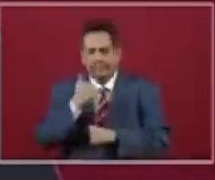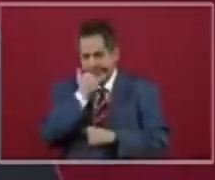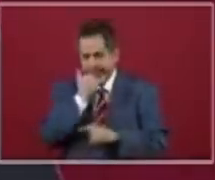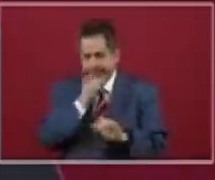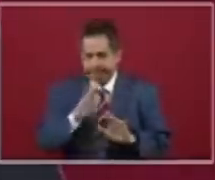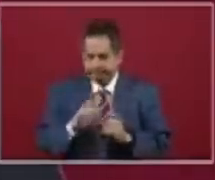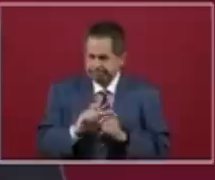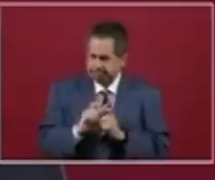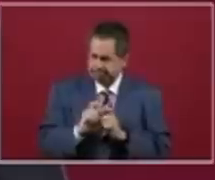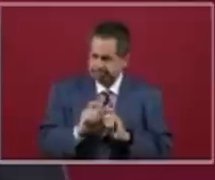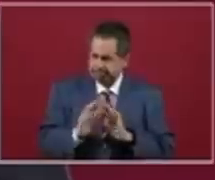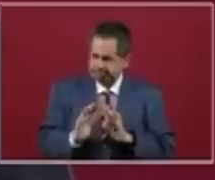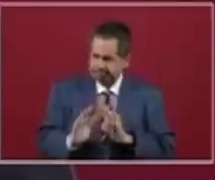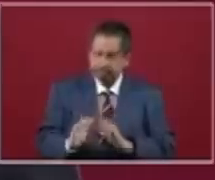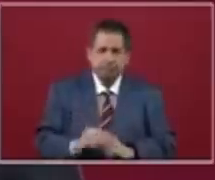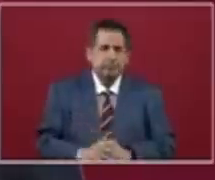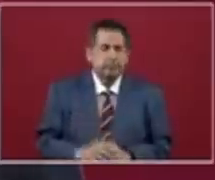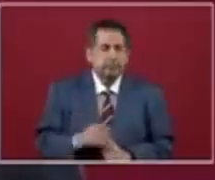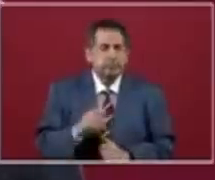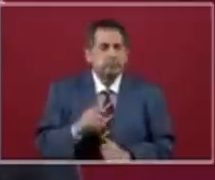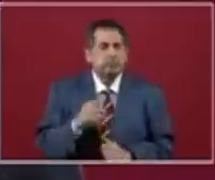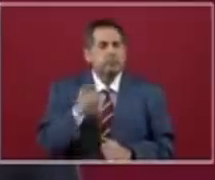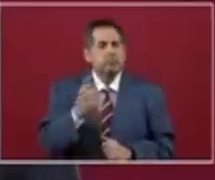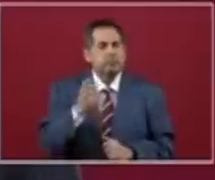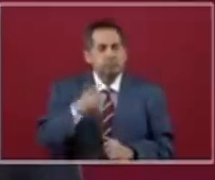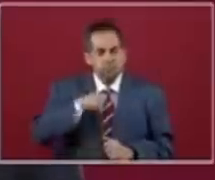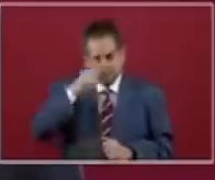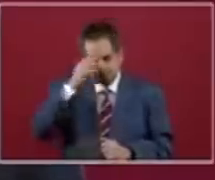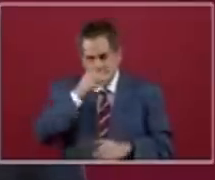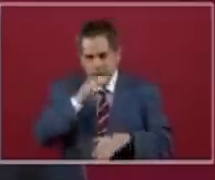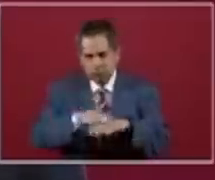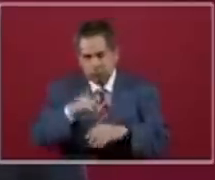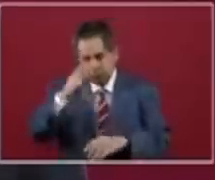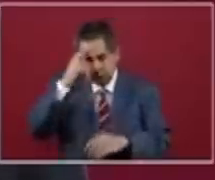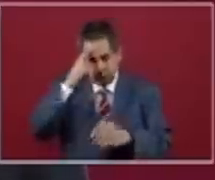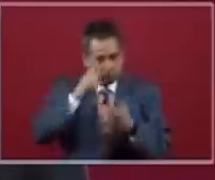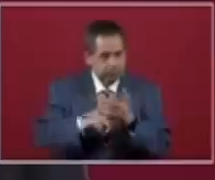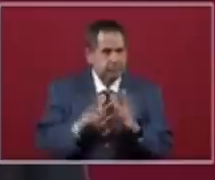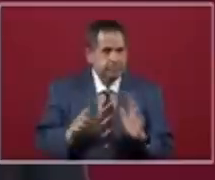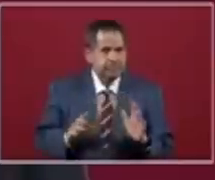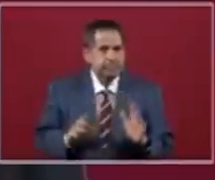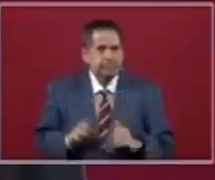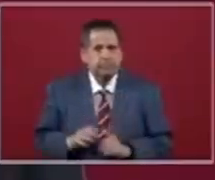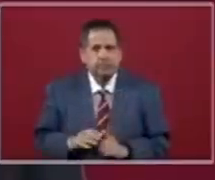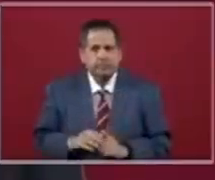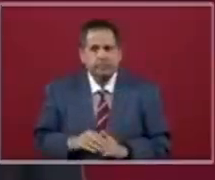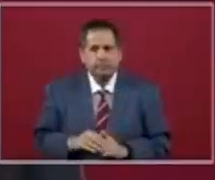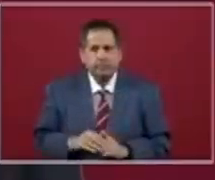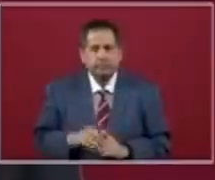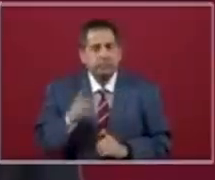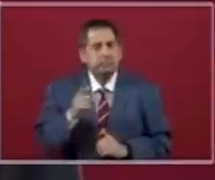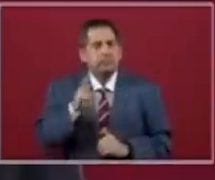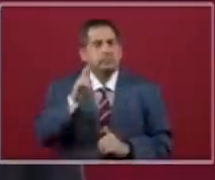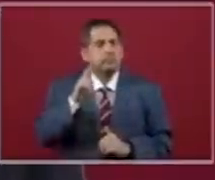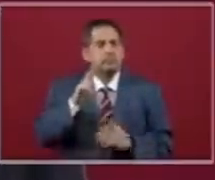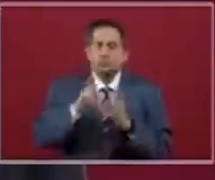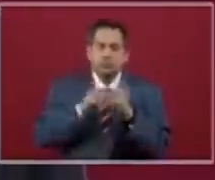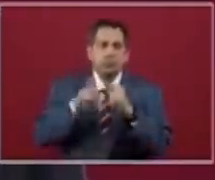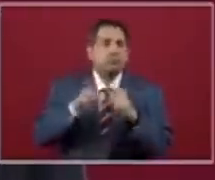retroceso. Entonces, que esto se tome en cuenta, que nunca